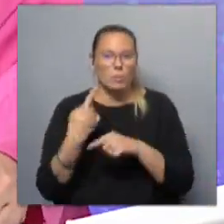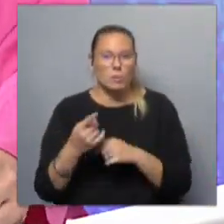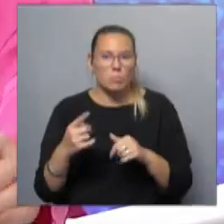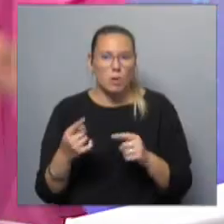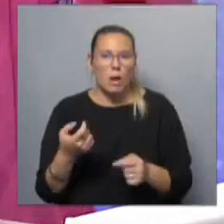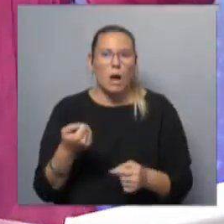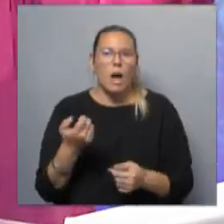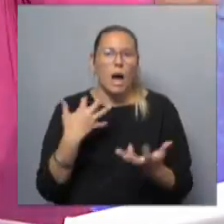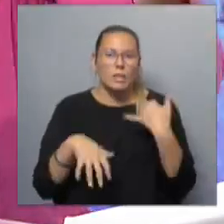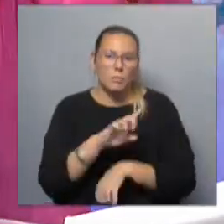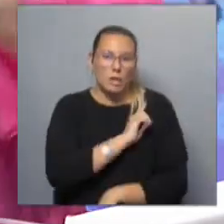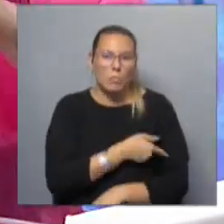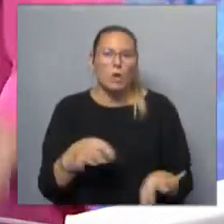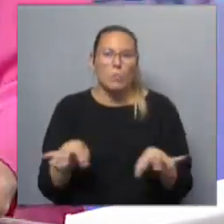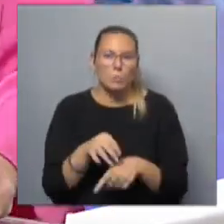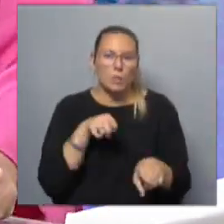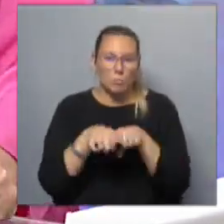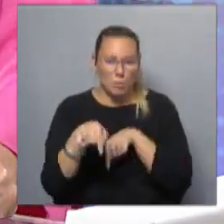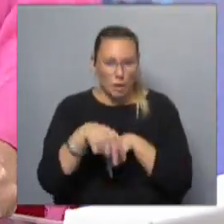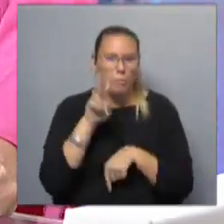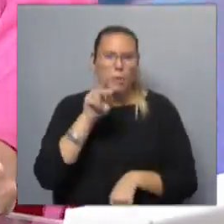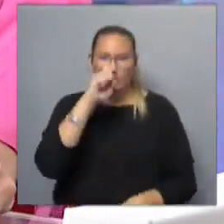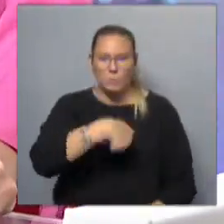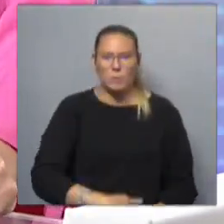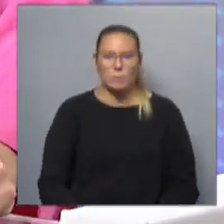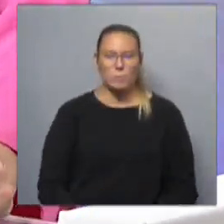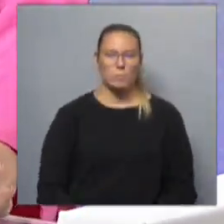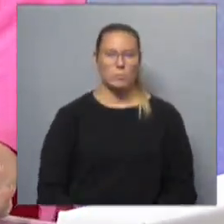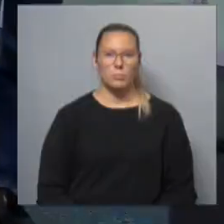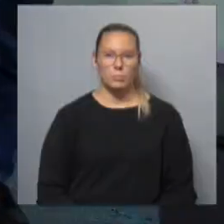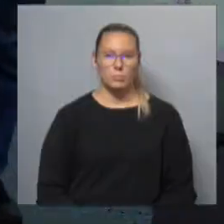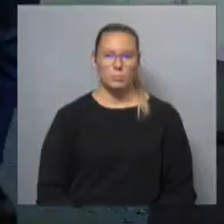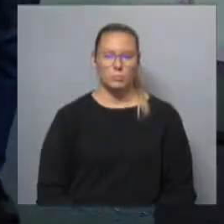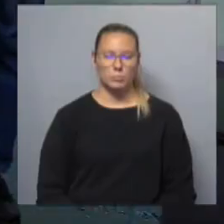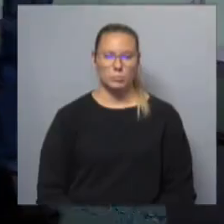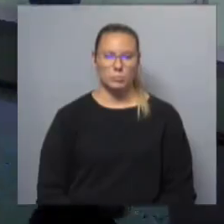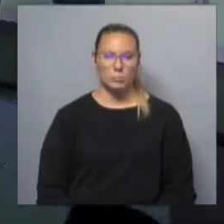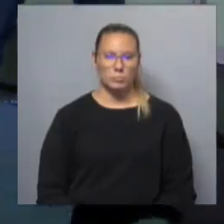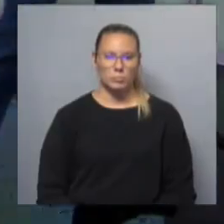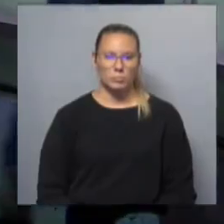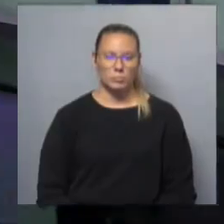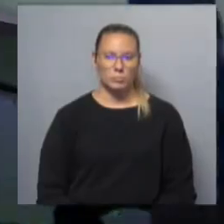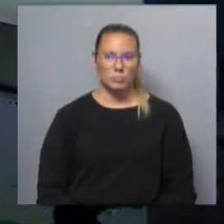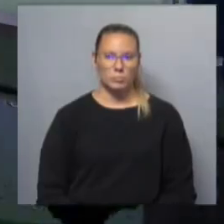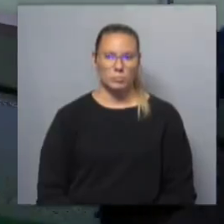viene Animales de Poder, música en vivo, acá en Mira Montevideo. Luces en la capa y renuevan la silueta de una ciudad que